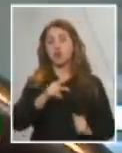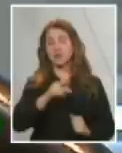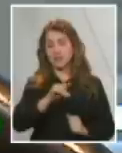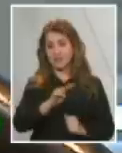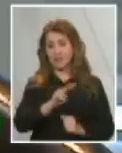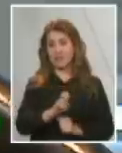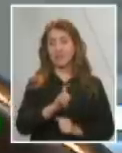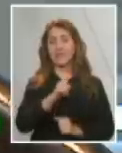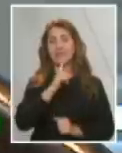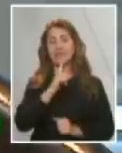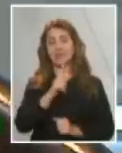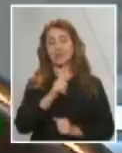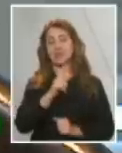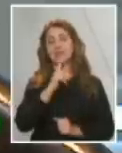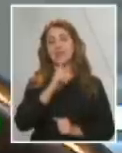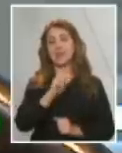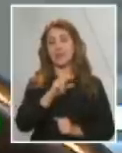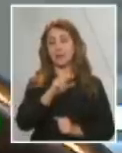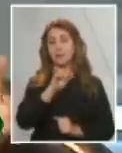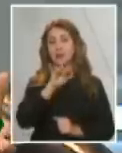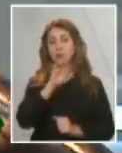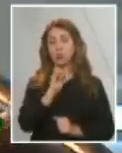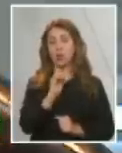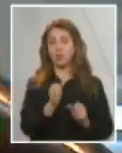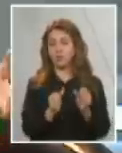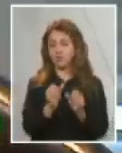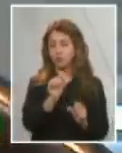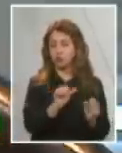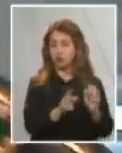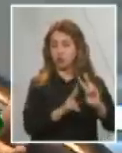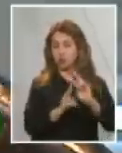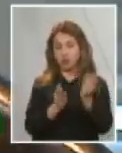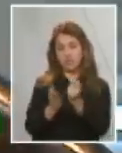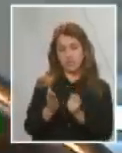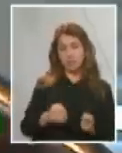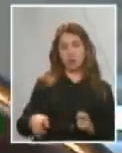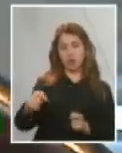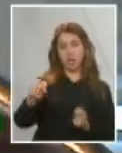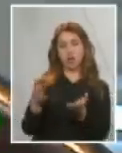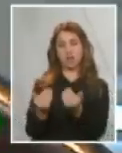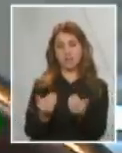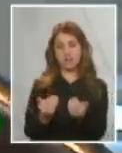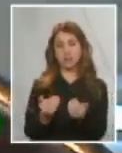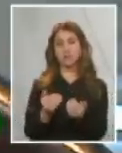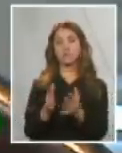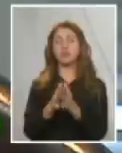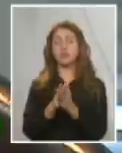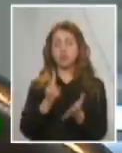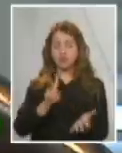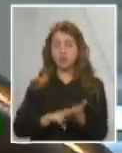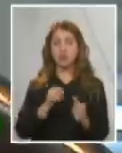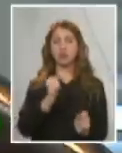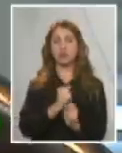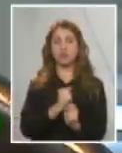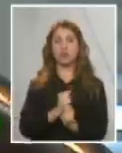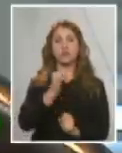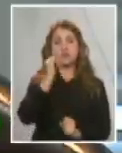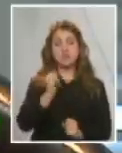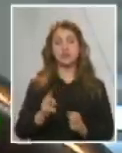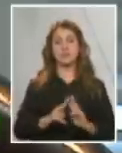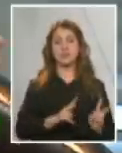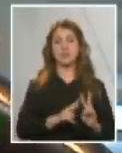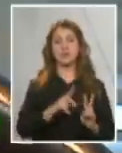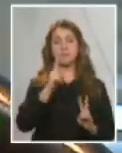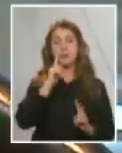terapeuta, nosotros que en el laboratorio diseñamos lo que ellos necesitan. O sea, es un trabajo que se hace siempre, pero